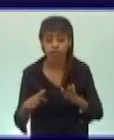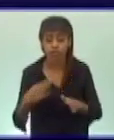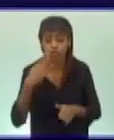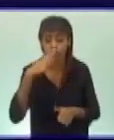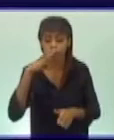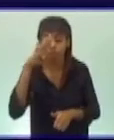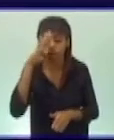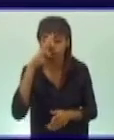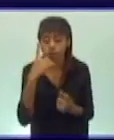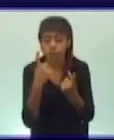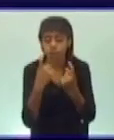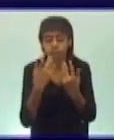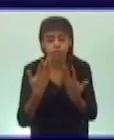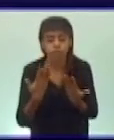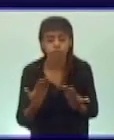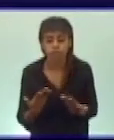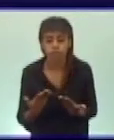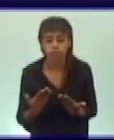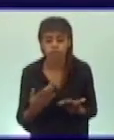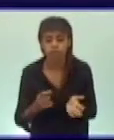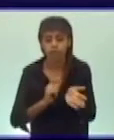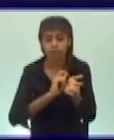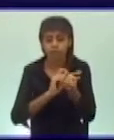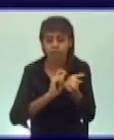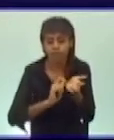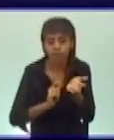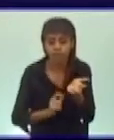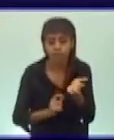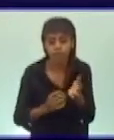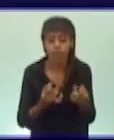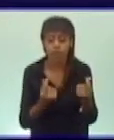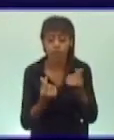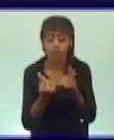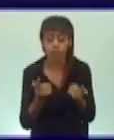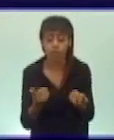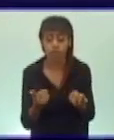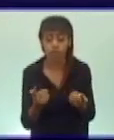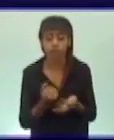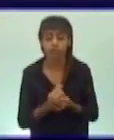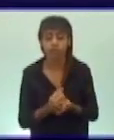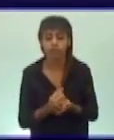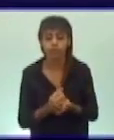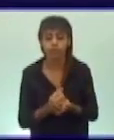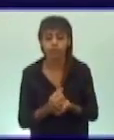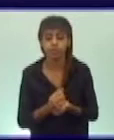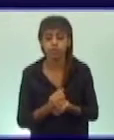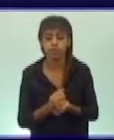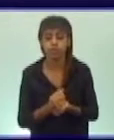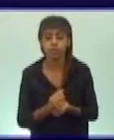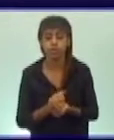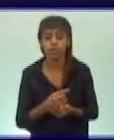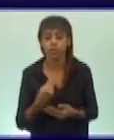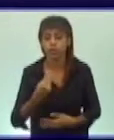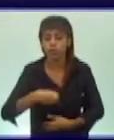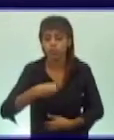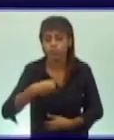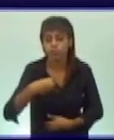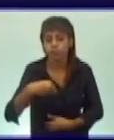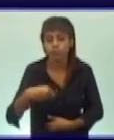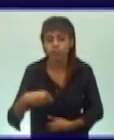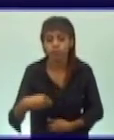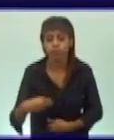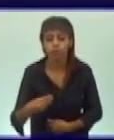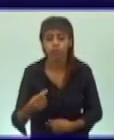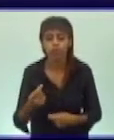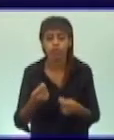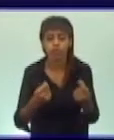tanto, era necesario concebir planes económicos que además estuvieran en condiciones de aprovechar ese